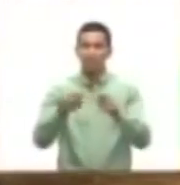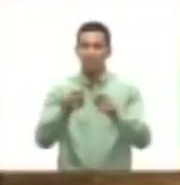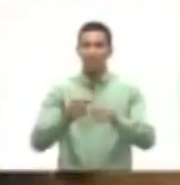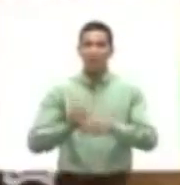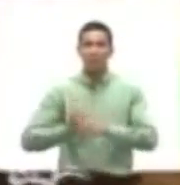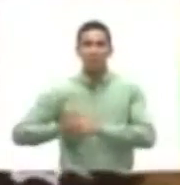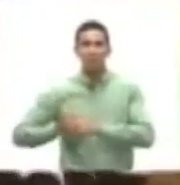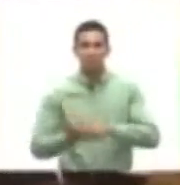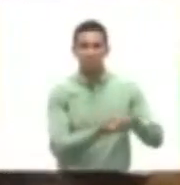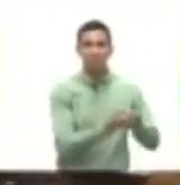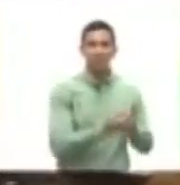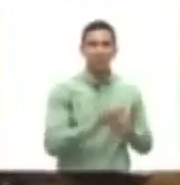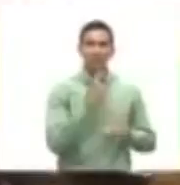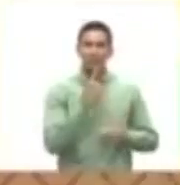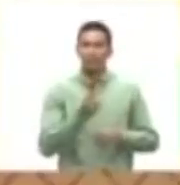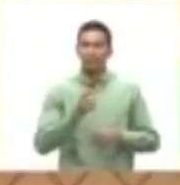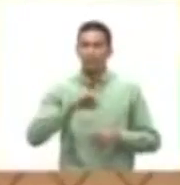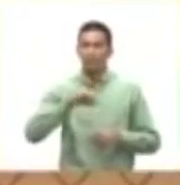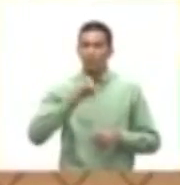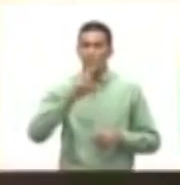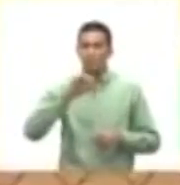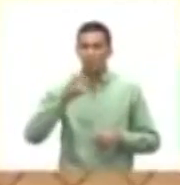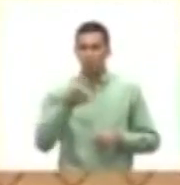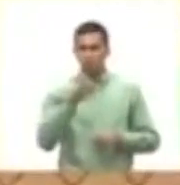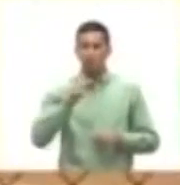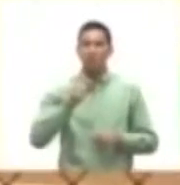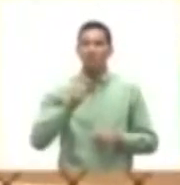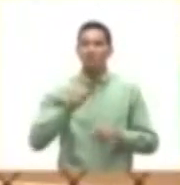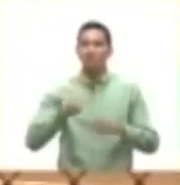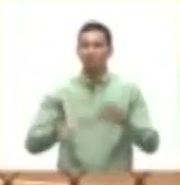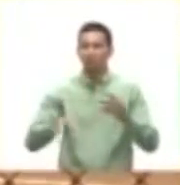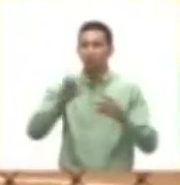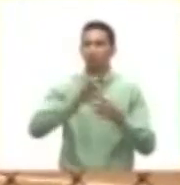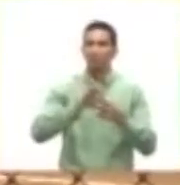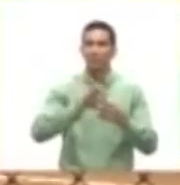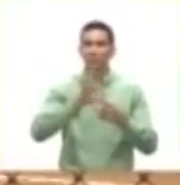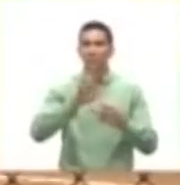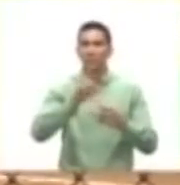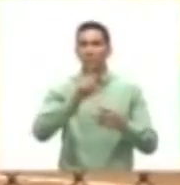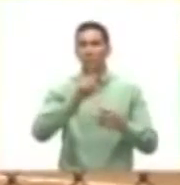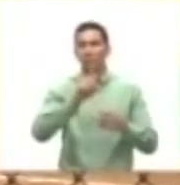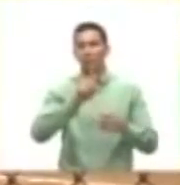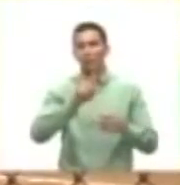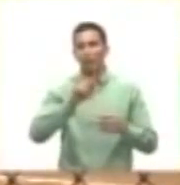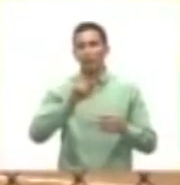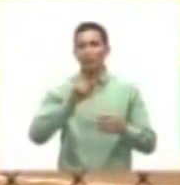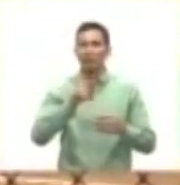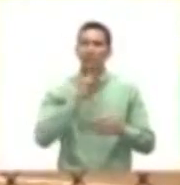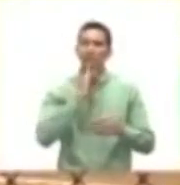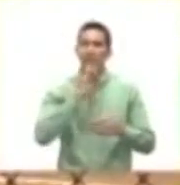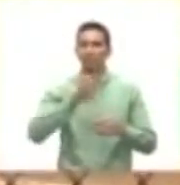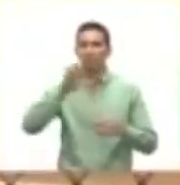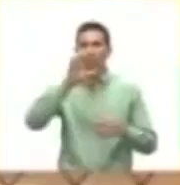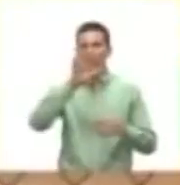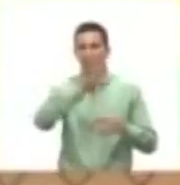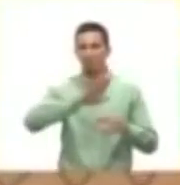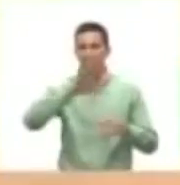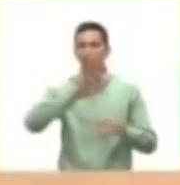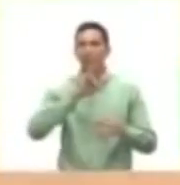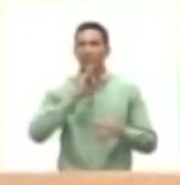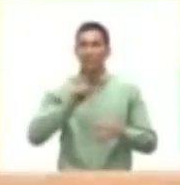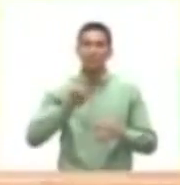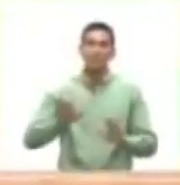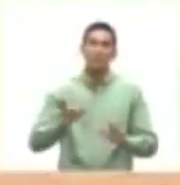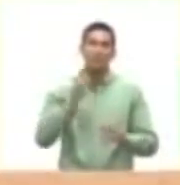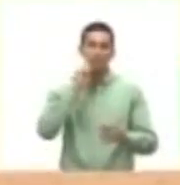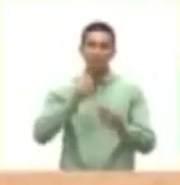receptor sincelejano Jorge Alfaro fue ascendido anoche por los Phillies de Filadelfia al mejor béisbol del mundo. Alfaro, de 23 años,